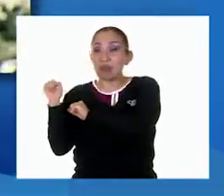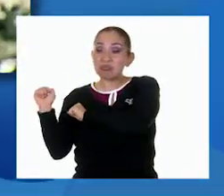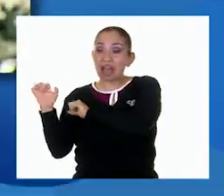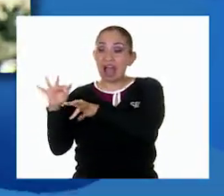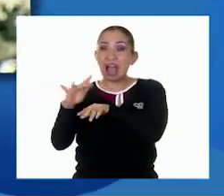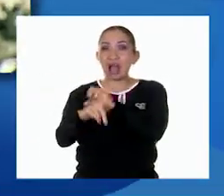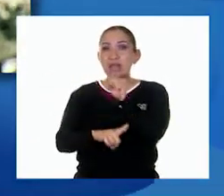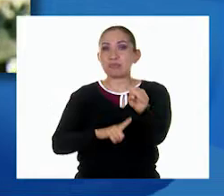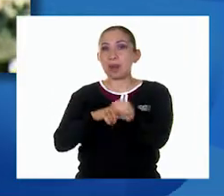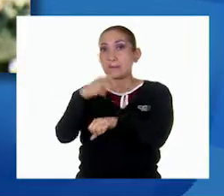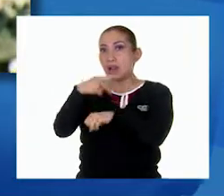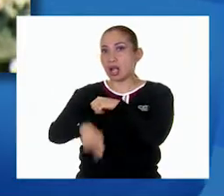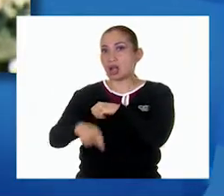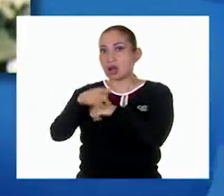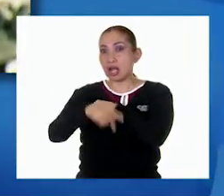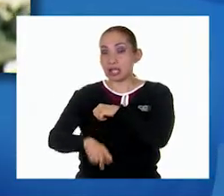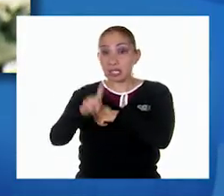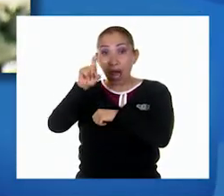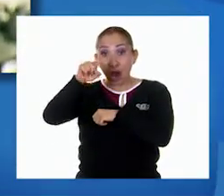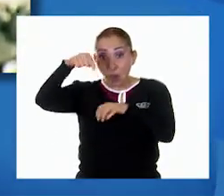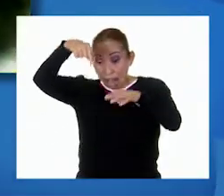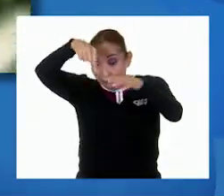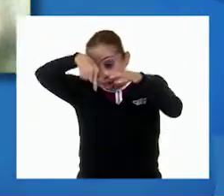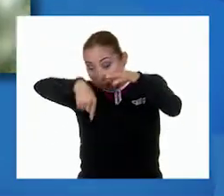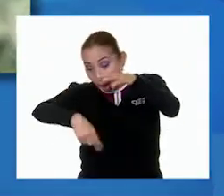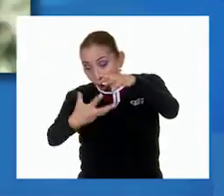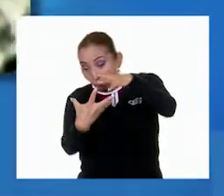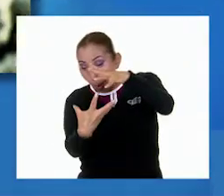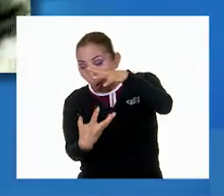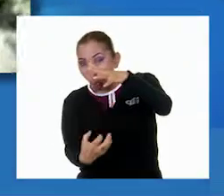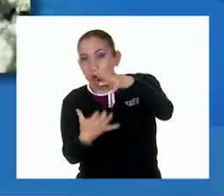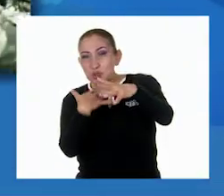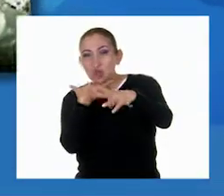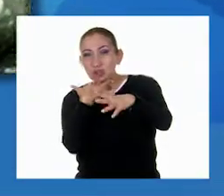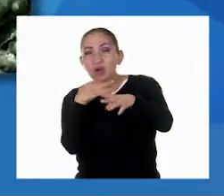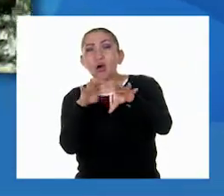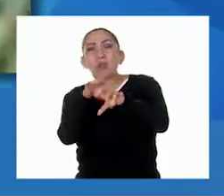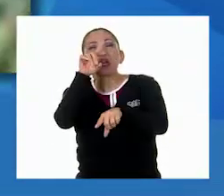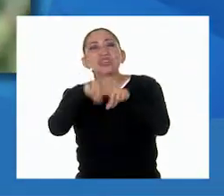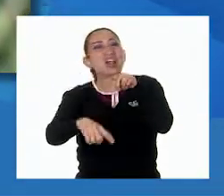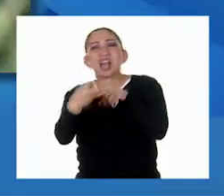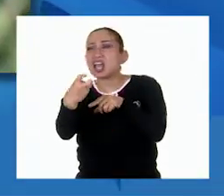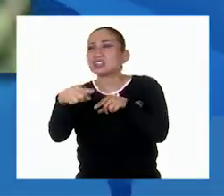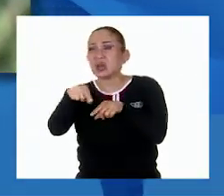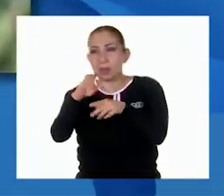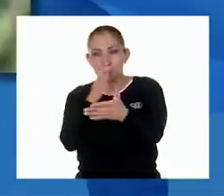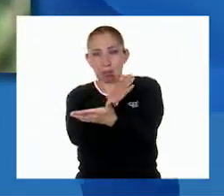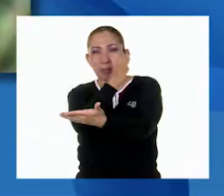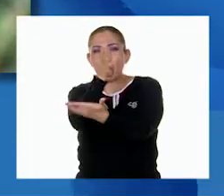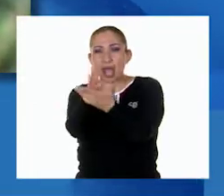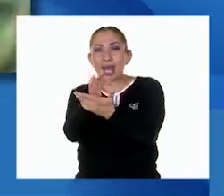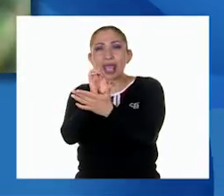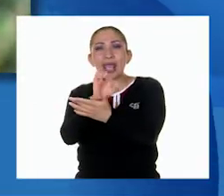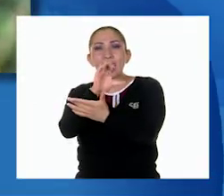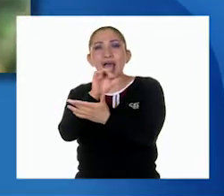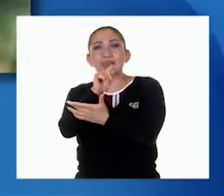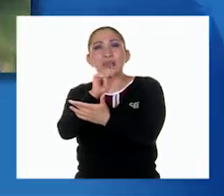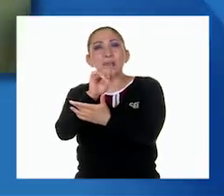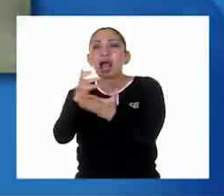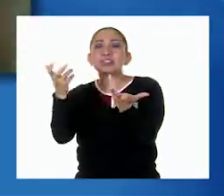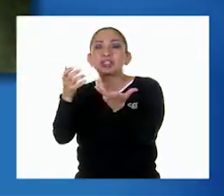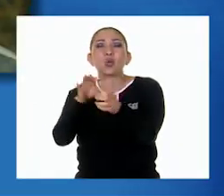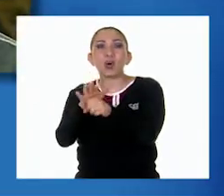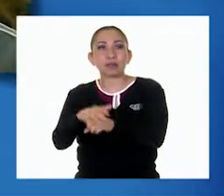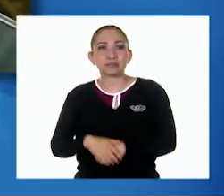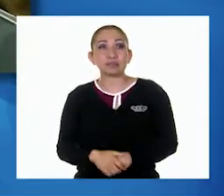fauna nociva y contaminan el agua que está debajo de ellos. ¿Qué podemos hacer para erradicarlos? Vamos al relleno sanitario de Catepec a ver qué están haciendo